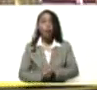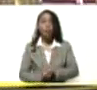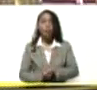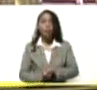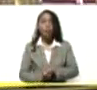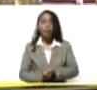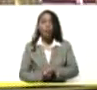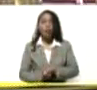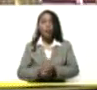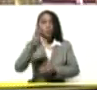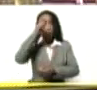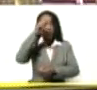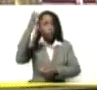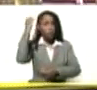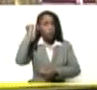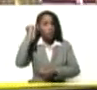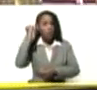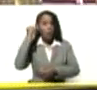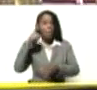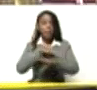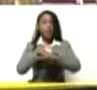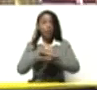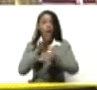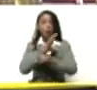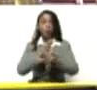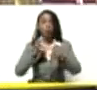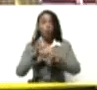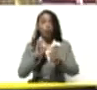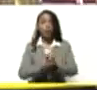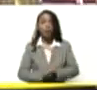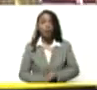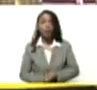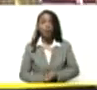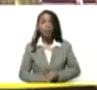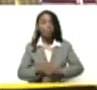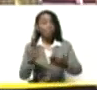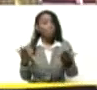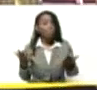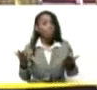Alfred Nazaret, Ernesto Villegas, es